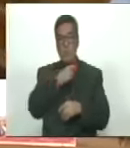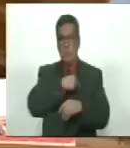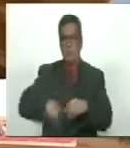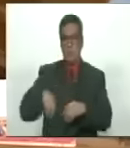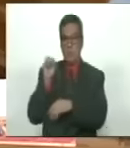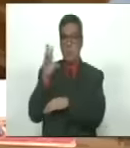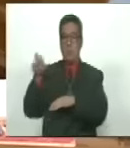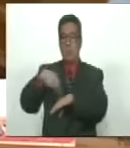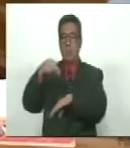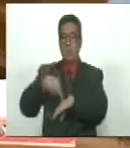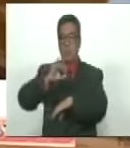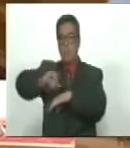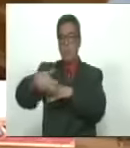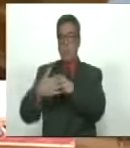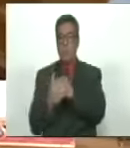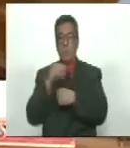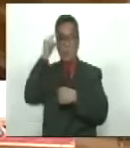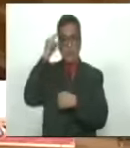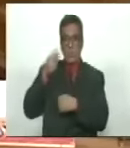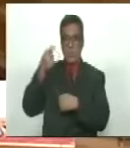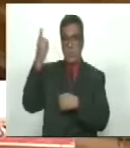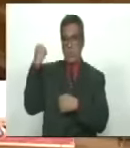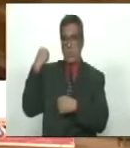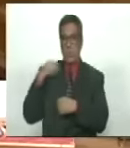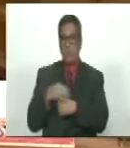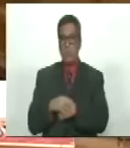la Asamblea Nacional, doctor Jorge Rodríguez, el día de ayer,